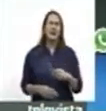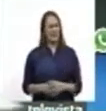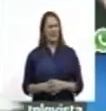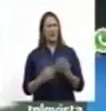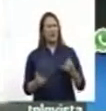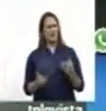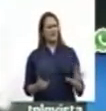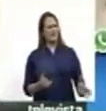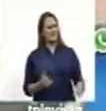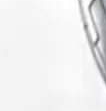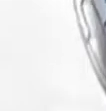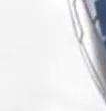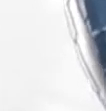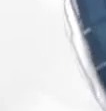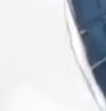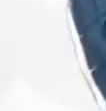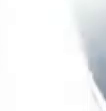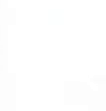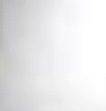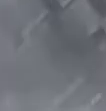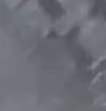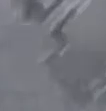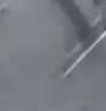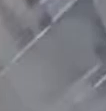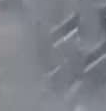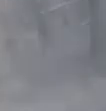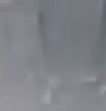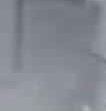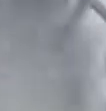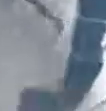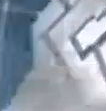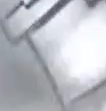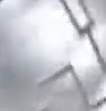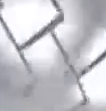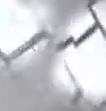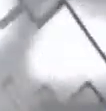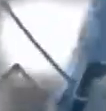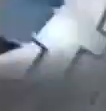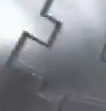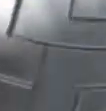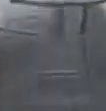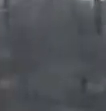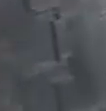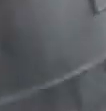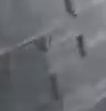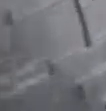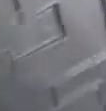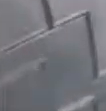mayor índice de suicidio. Televista.